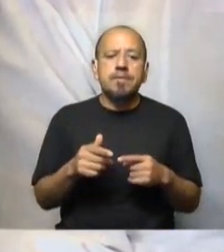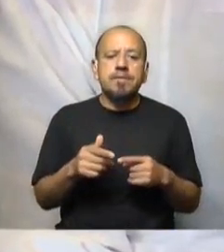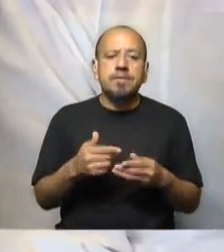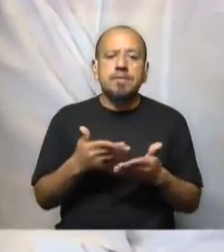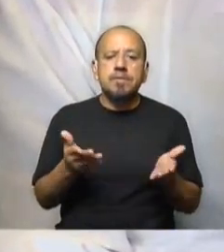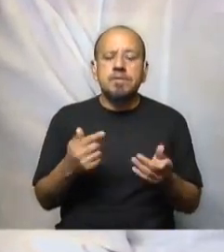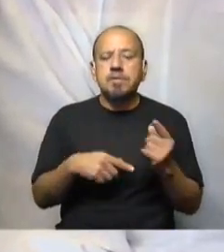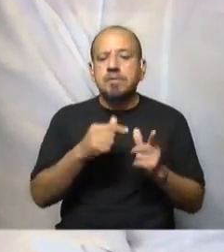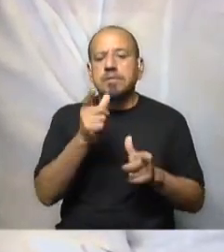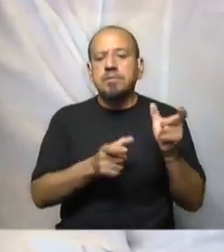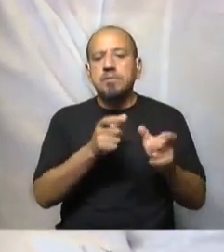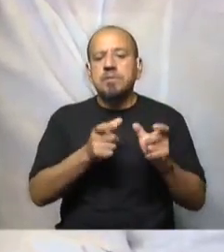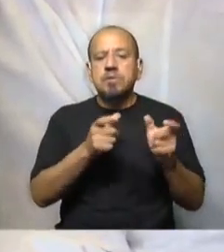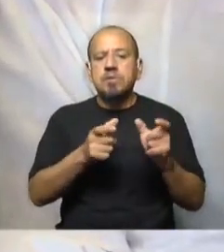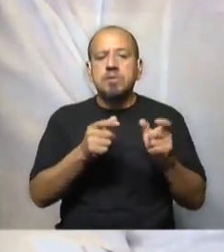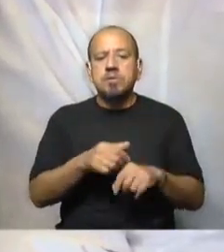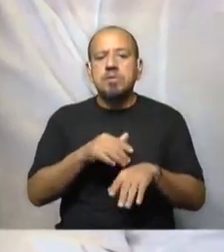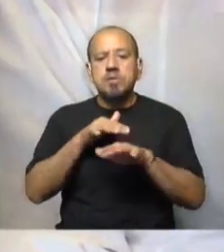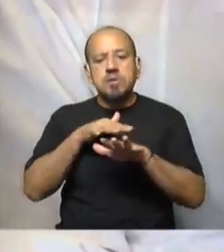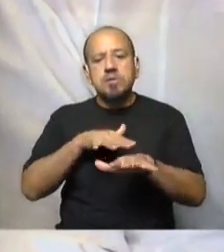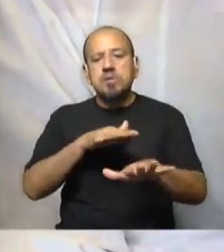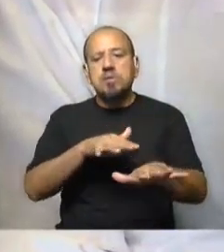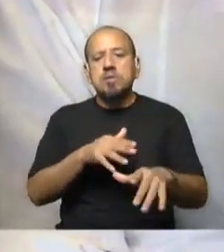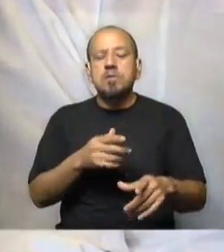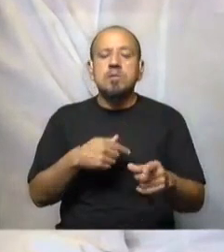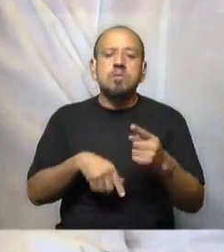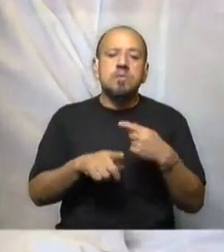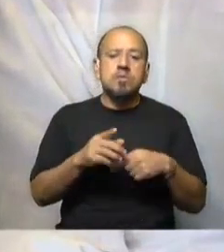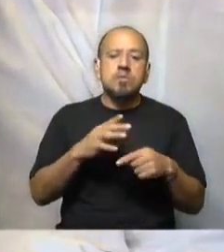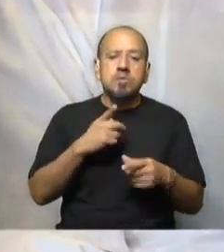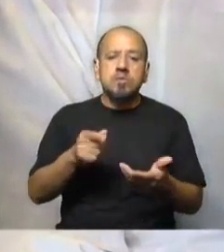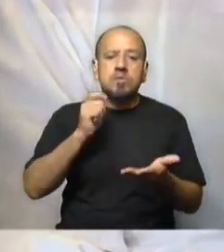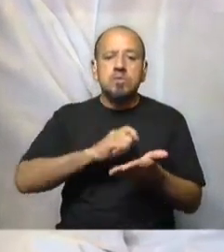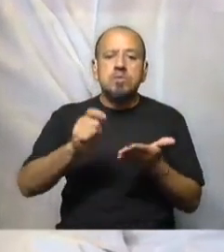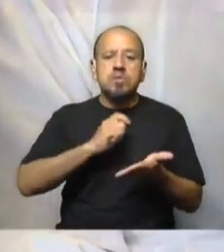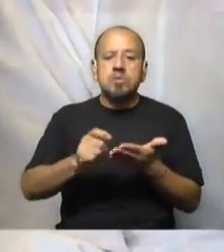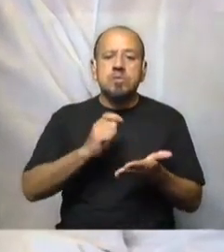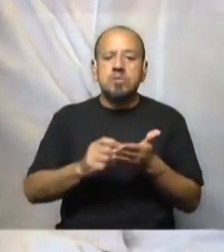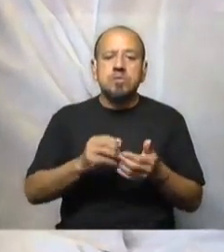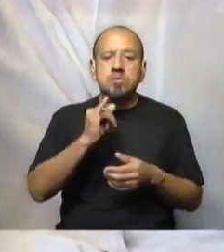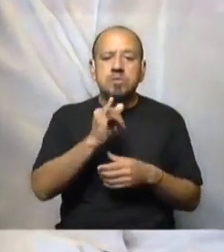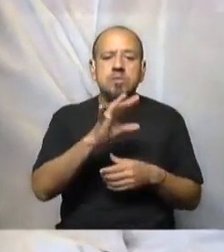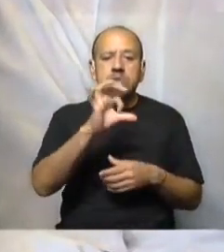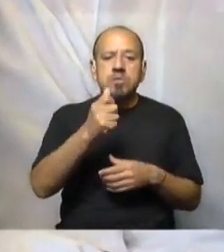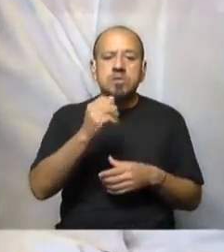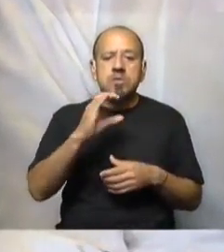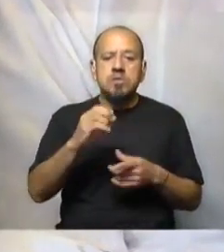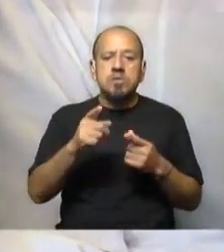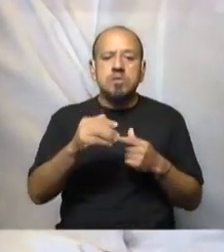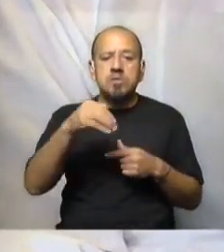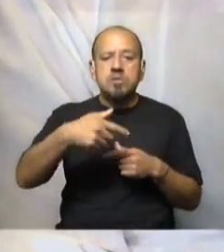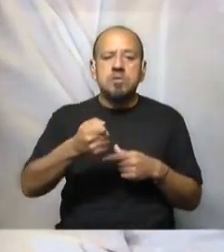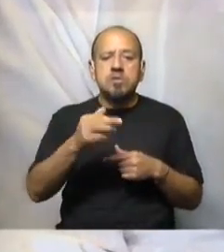de personas inmigrantes, que bueno, fue escrita por Isaac Percal y por